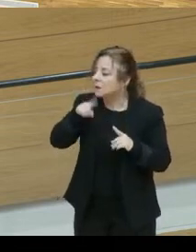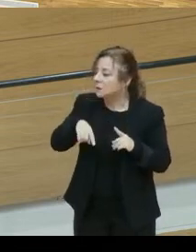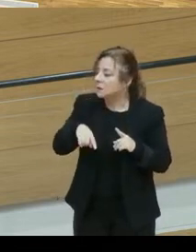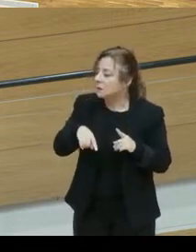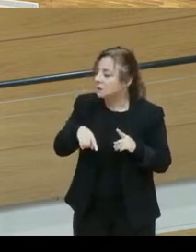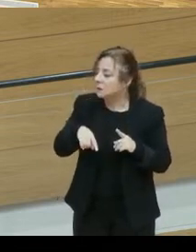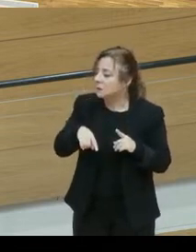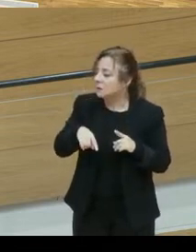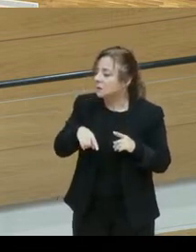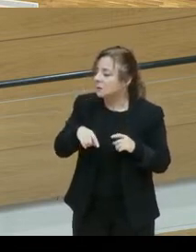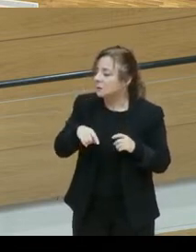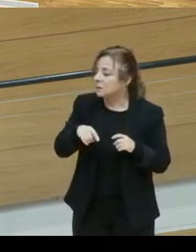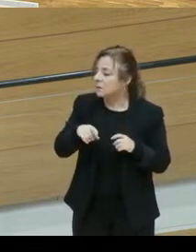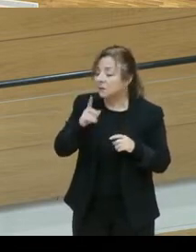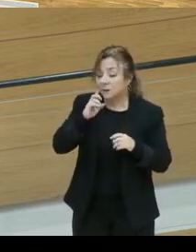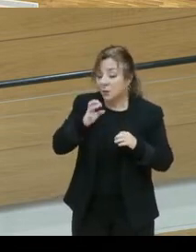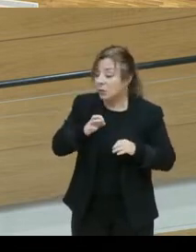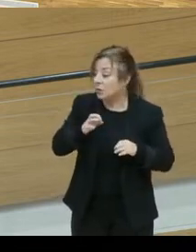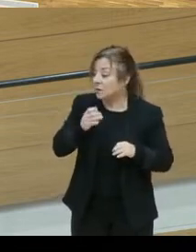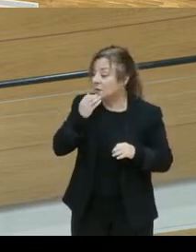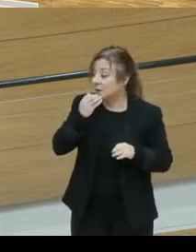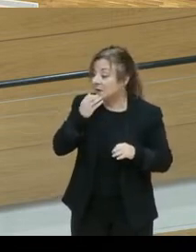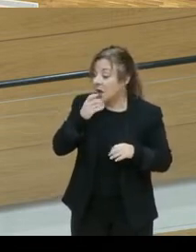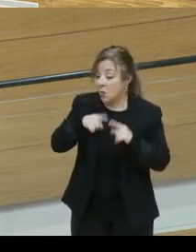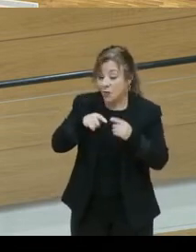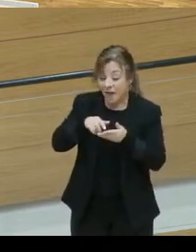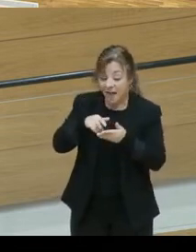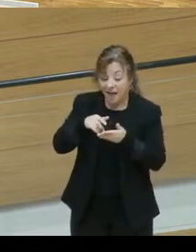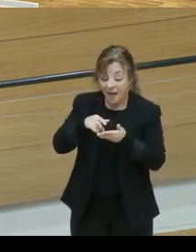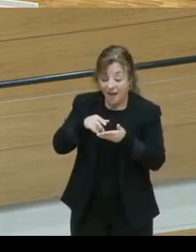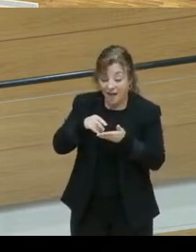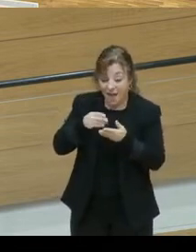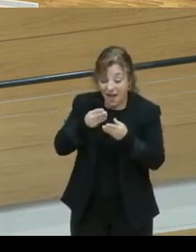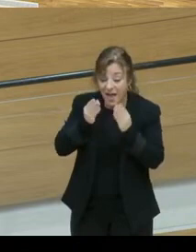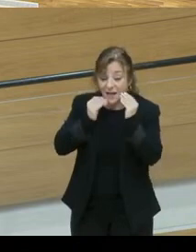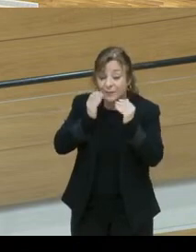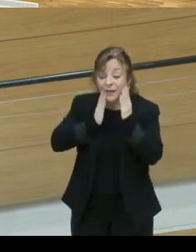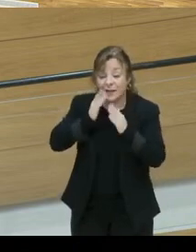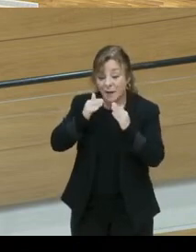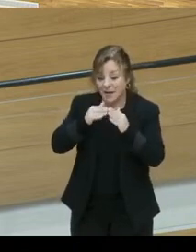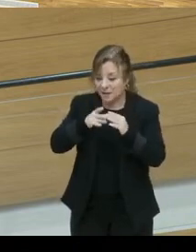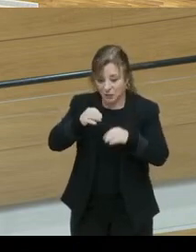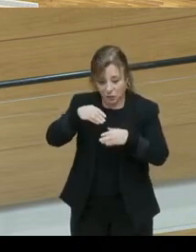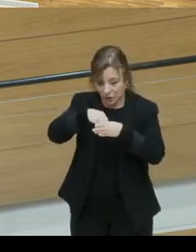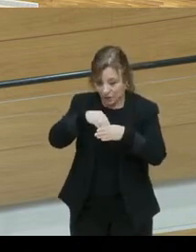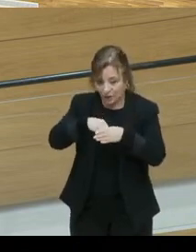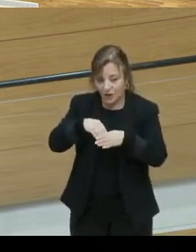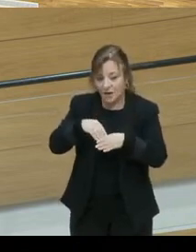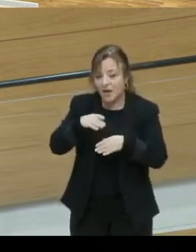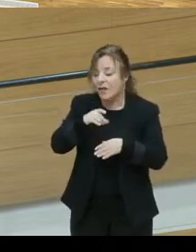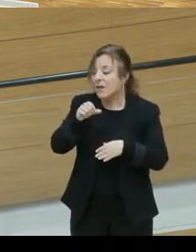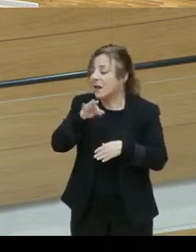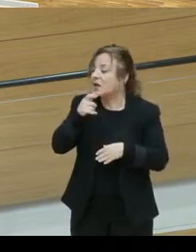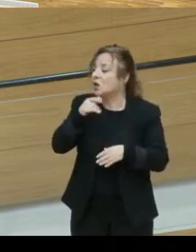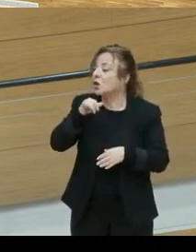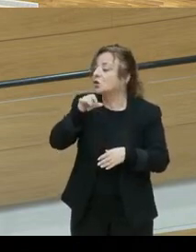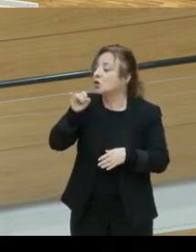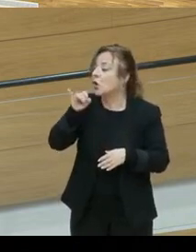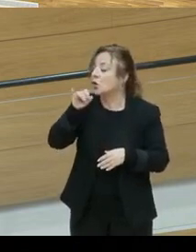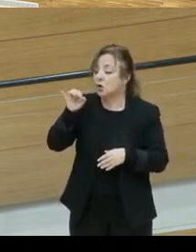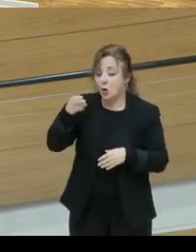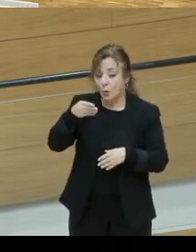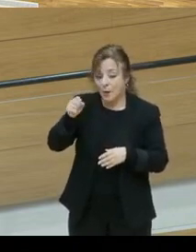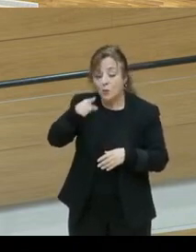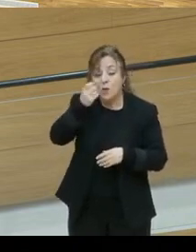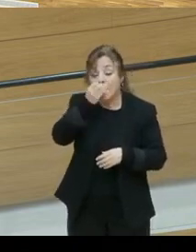son, bueno, sí, seguramente si tenéis alguna crema por casa habréis visto que tiene cera de jojoba, de yoyoba, que es